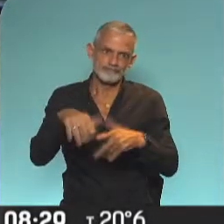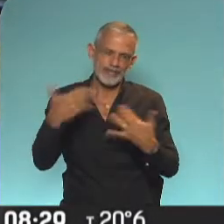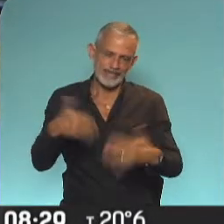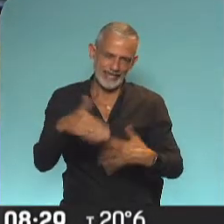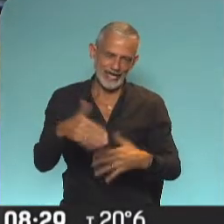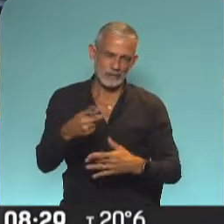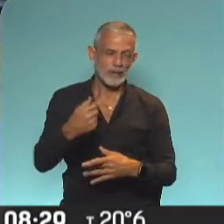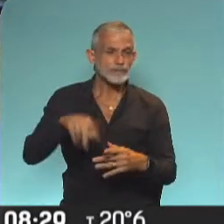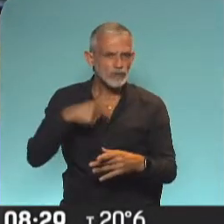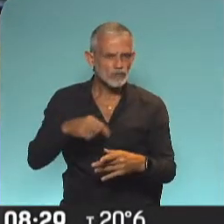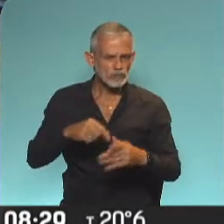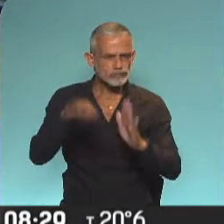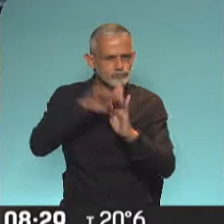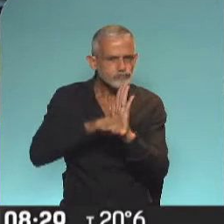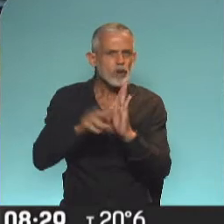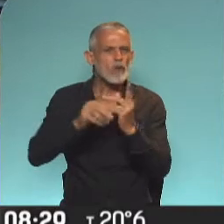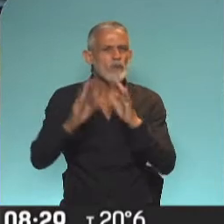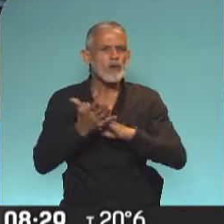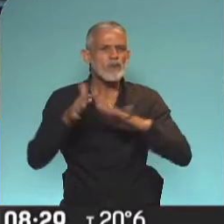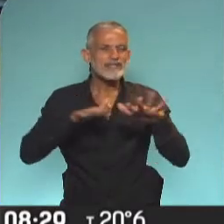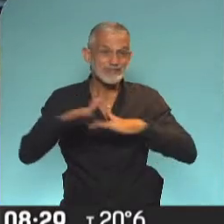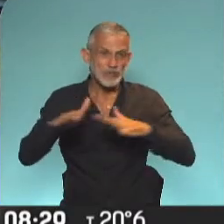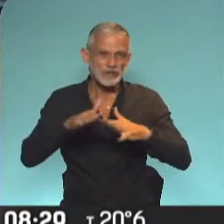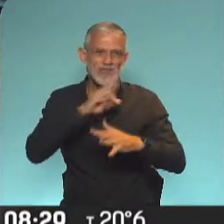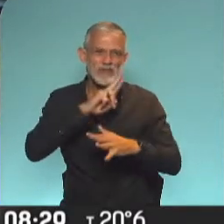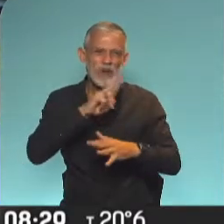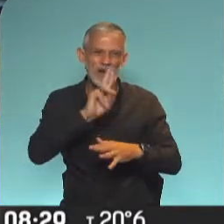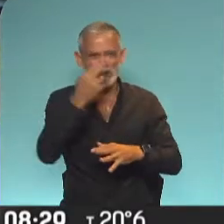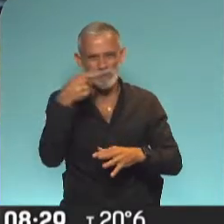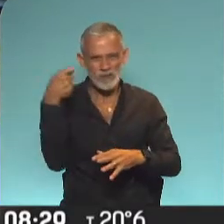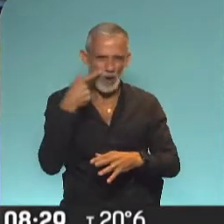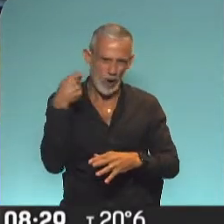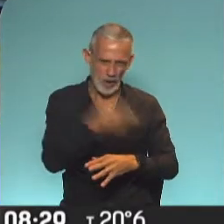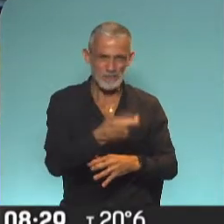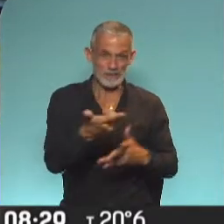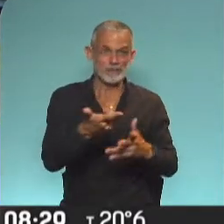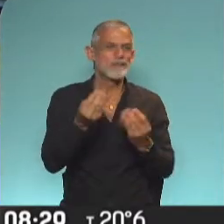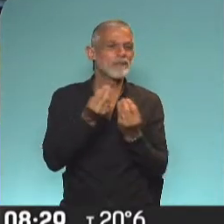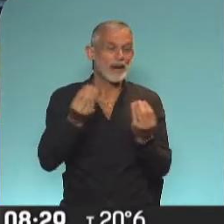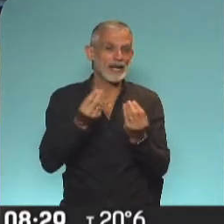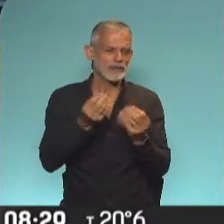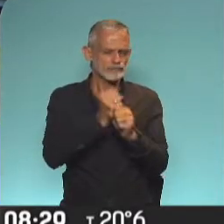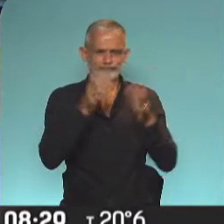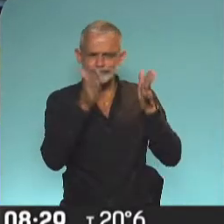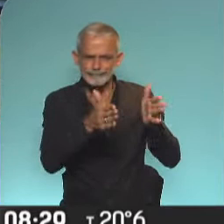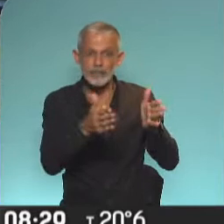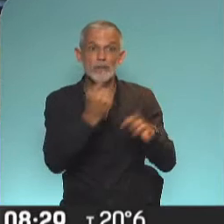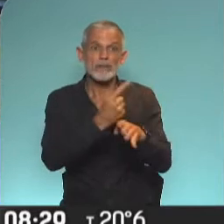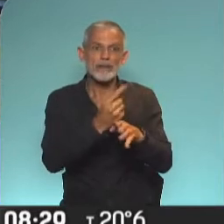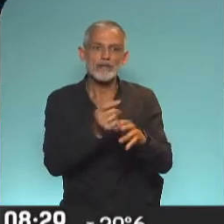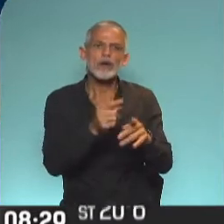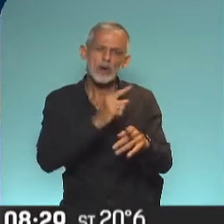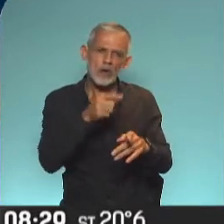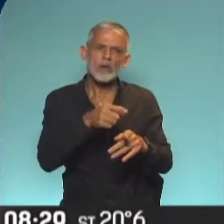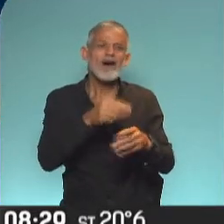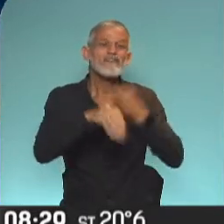Nosotras construimos una guía de abordaje de situaciones de femicidio que lo que hace es trabajar, por un lado, en lo que tiene que ver con el acompañamiento